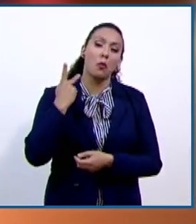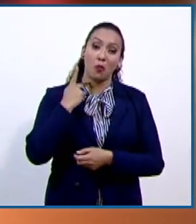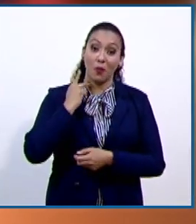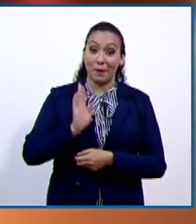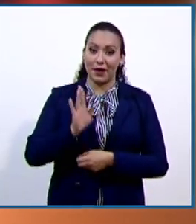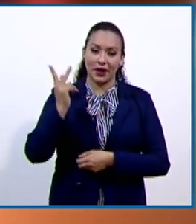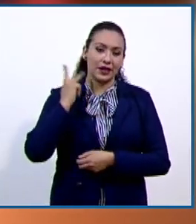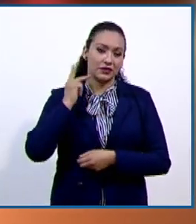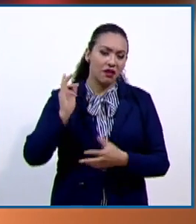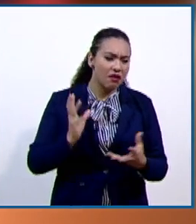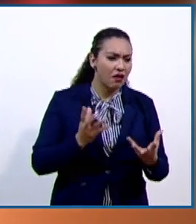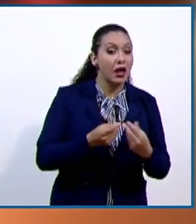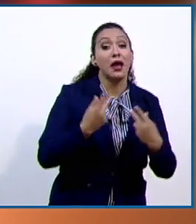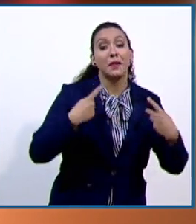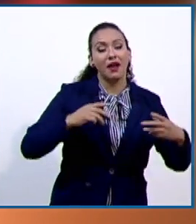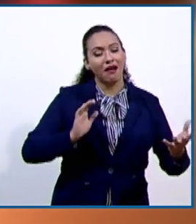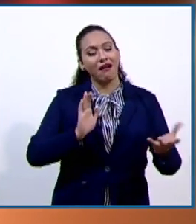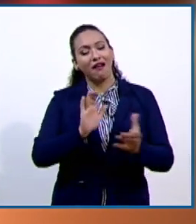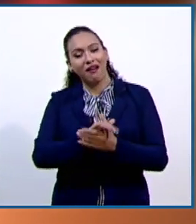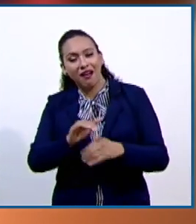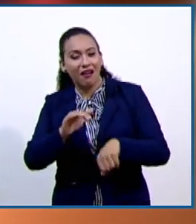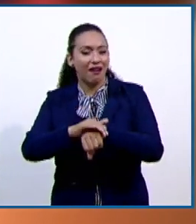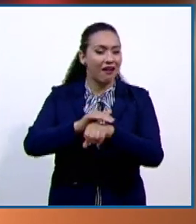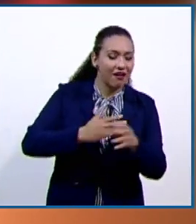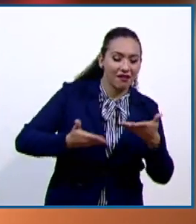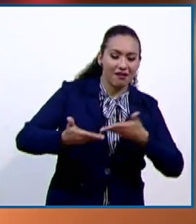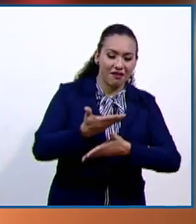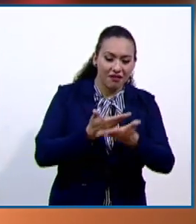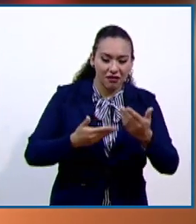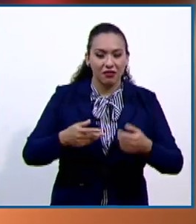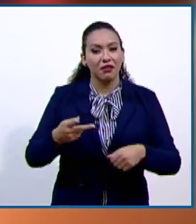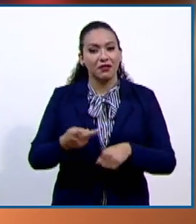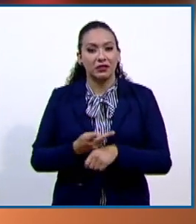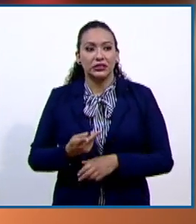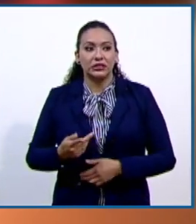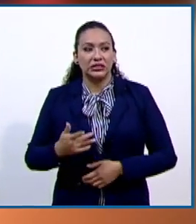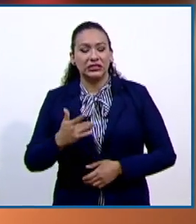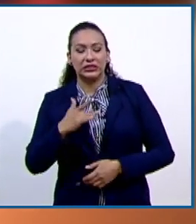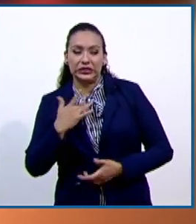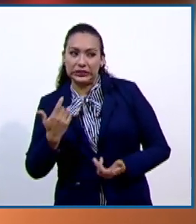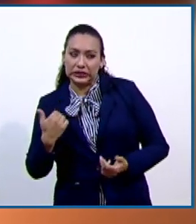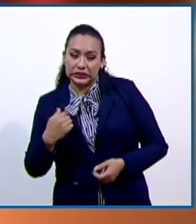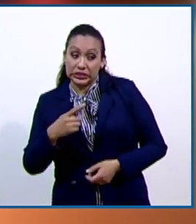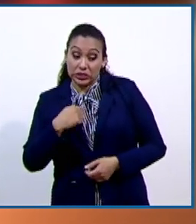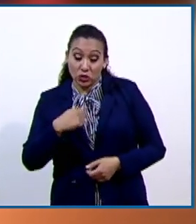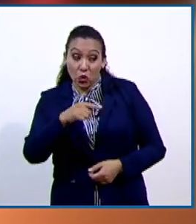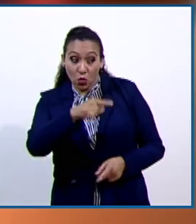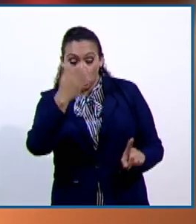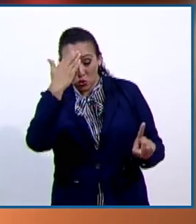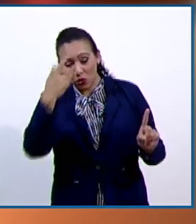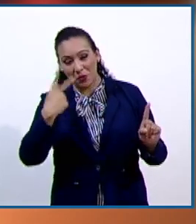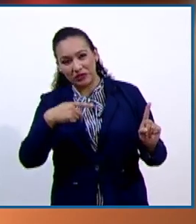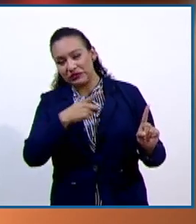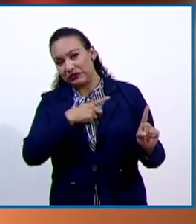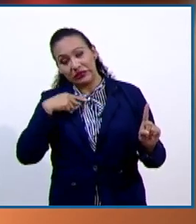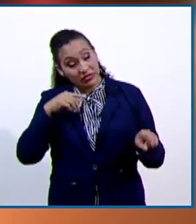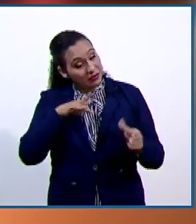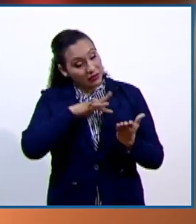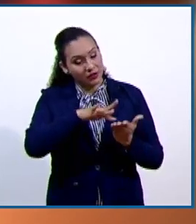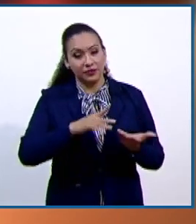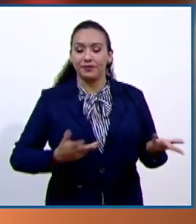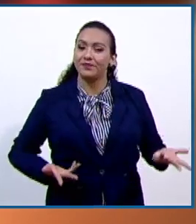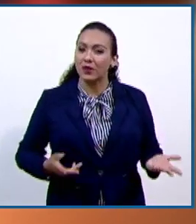grupos sociales, entonces vamos a generar compromisos. Y el día que tengamos sobre nuestro escritorio un asunto donde